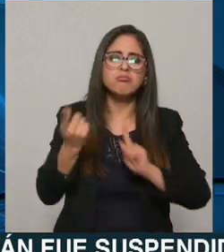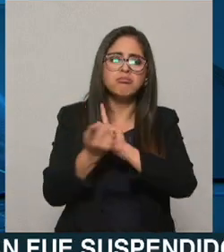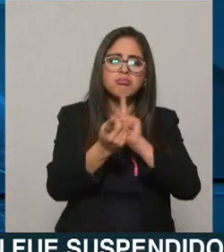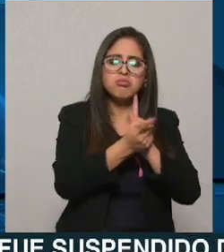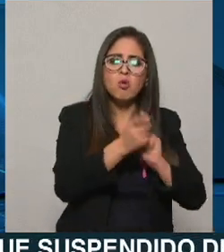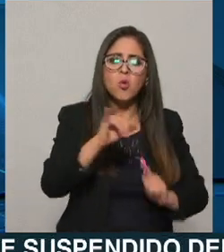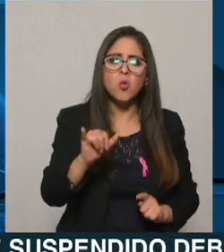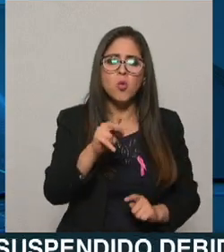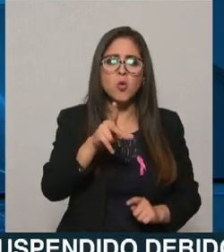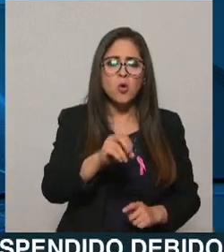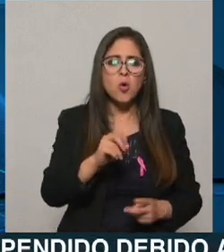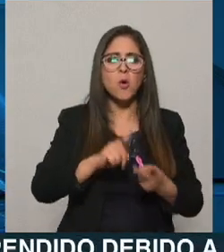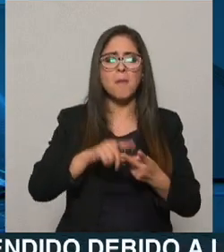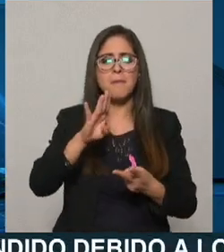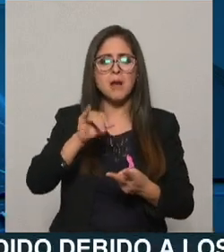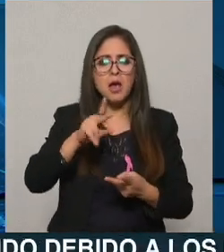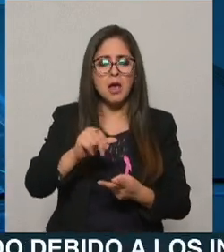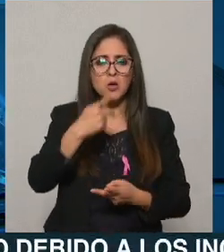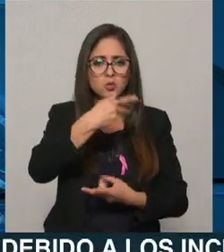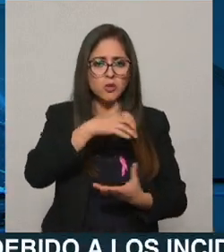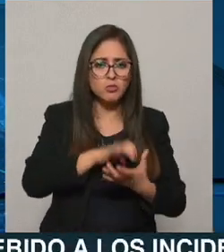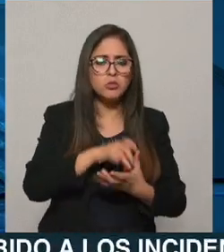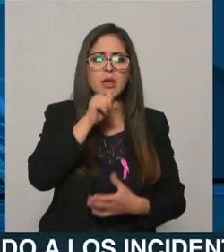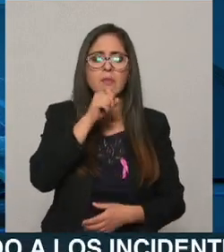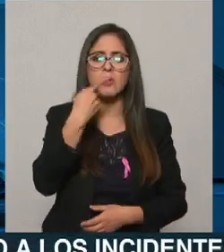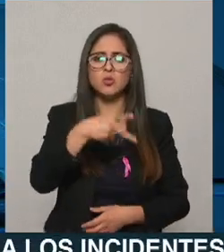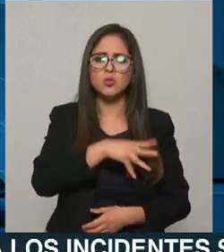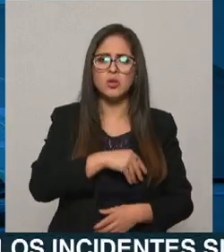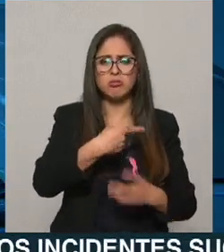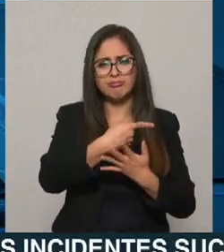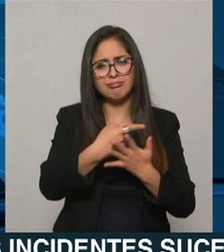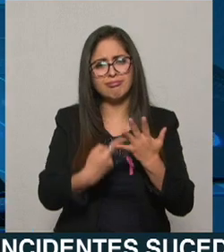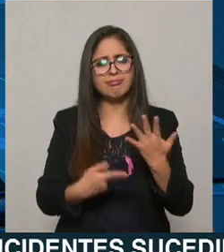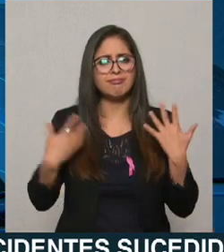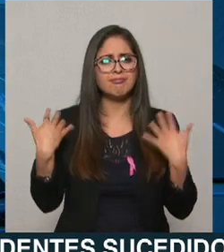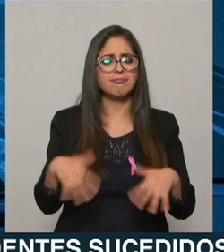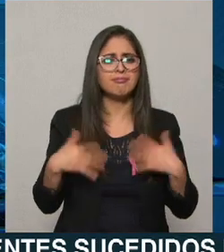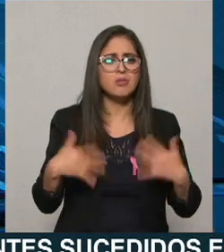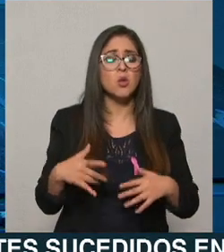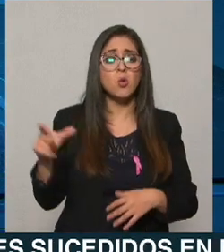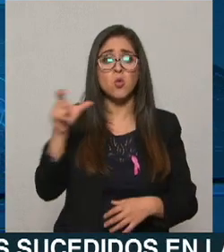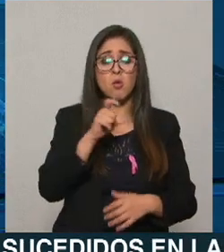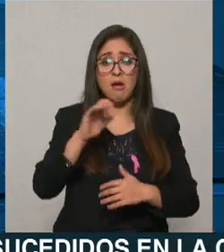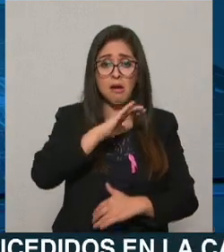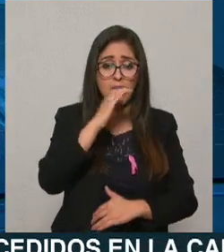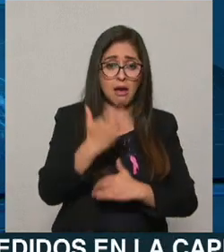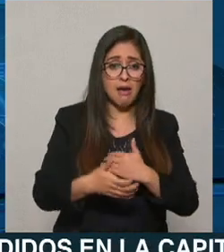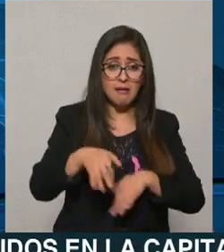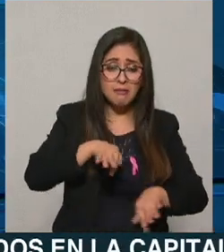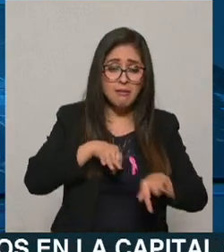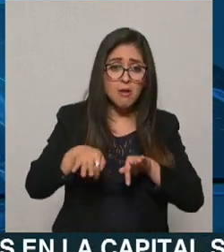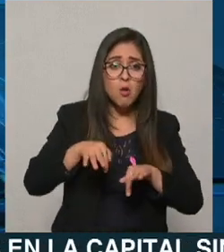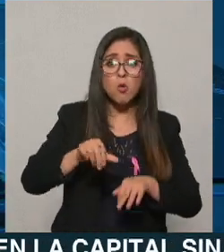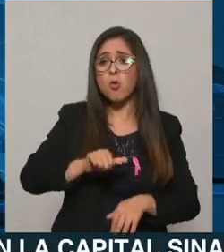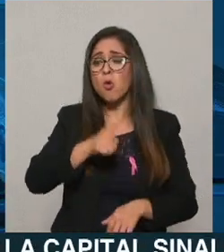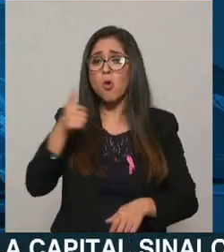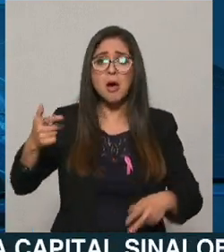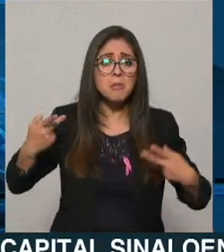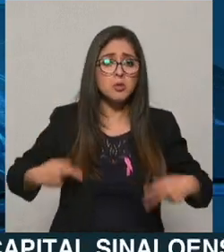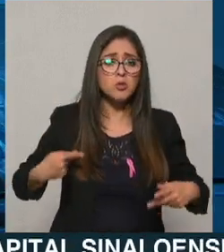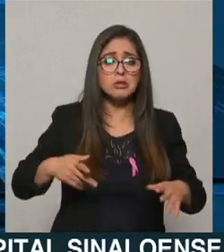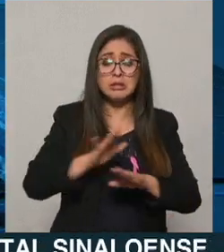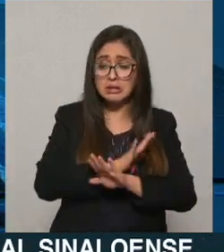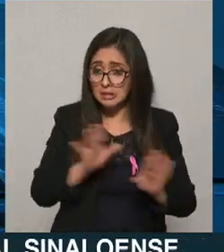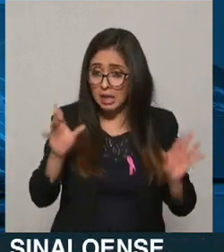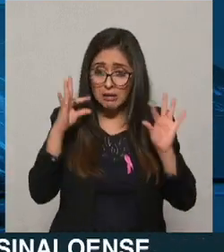con él, con Julio, con Blanca, su mujer, sus hijos, en fin. Y claro, pues cuando terminaba el trabajo todos se iban de parranda y era